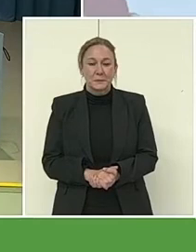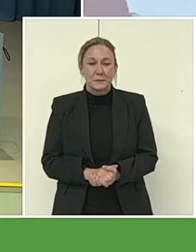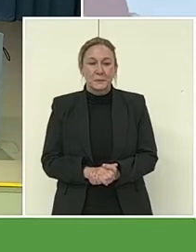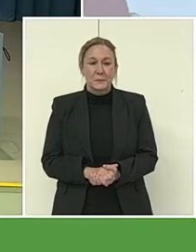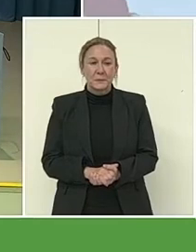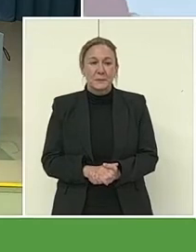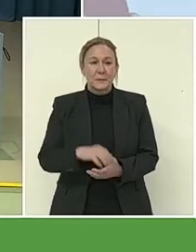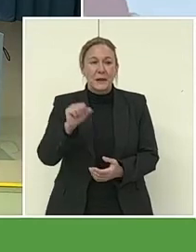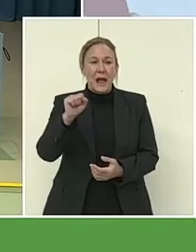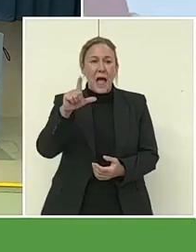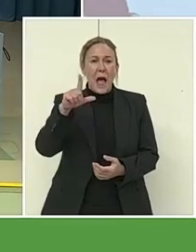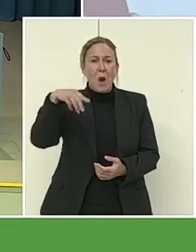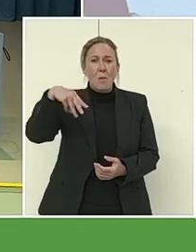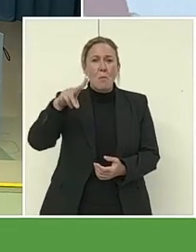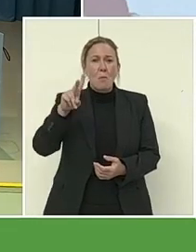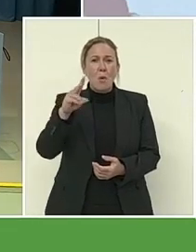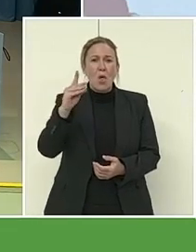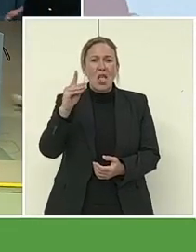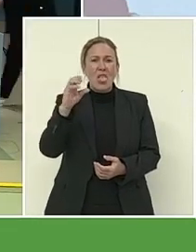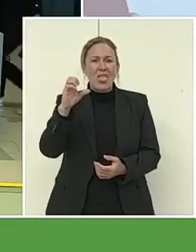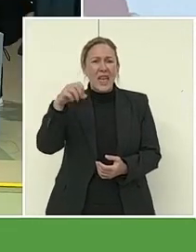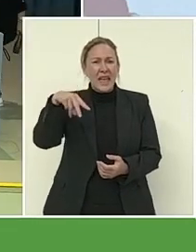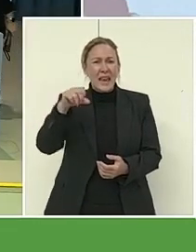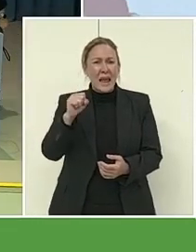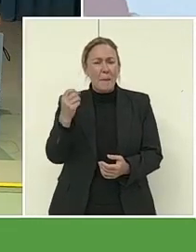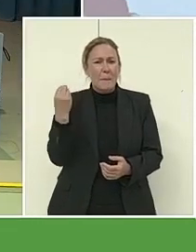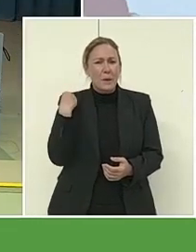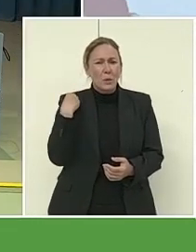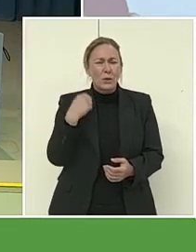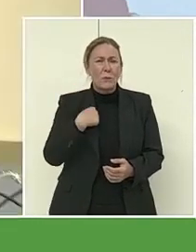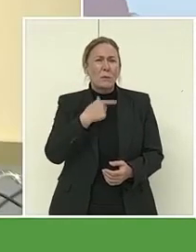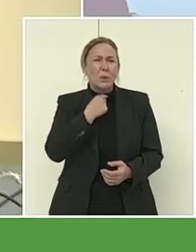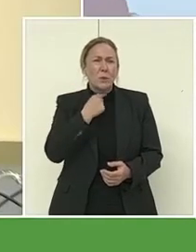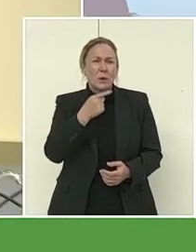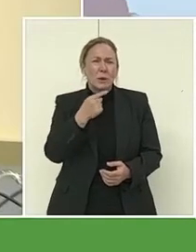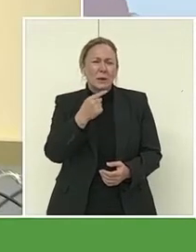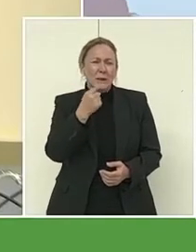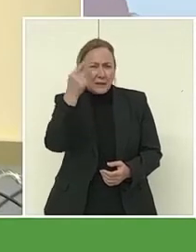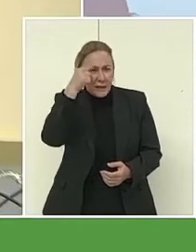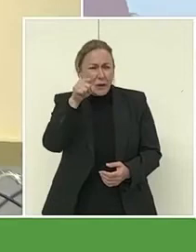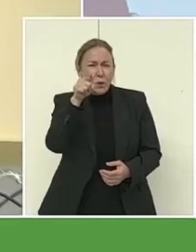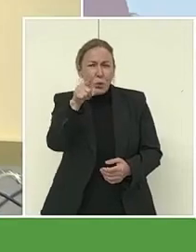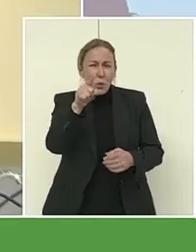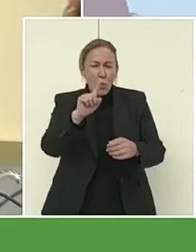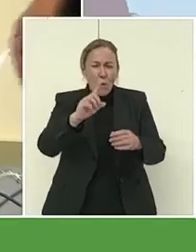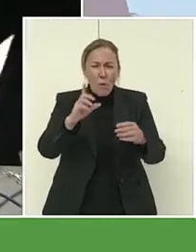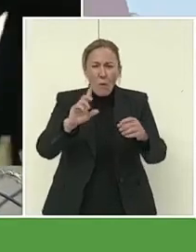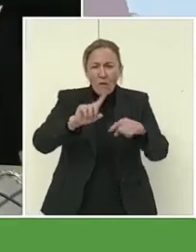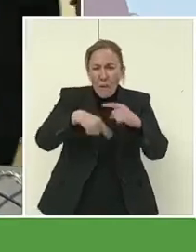Almudena desde el chat nos pregunta, Esther, me gustaría saber cuál ha sido el apoyo que has recibido.